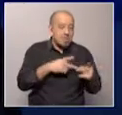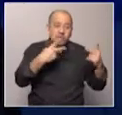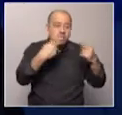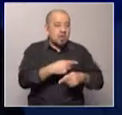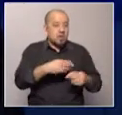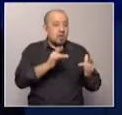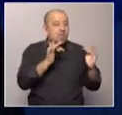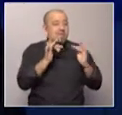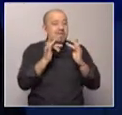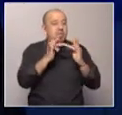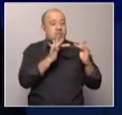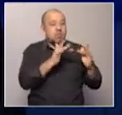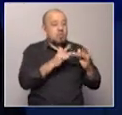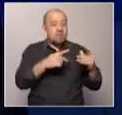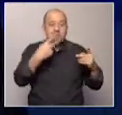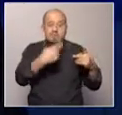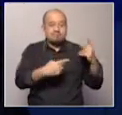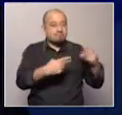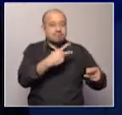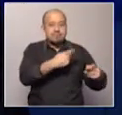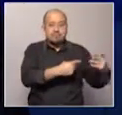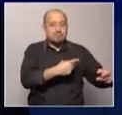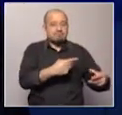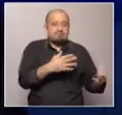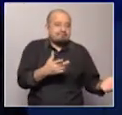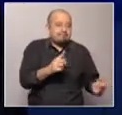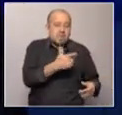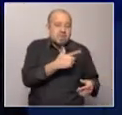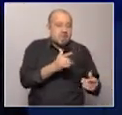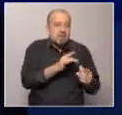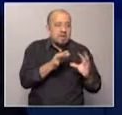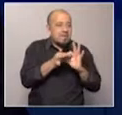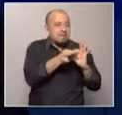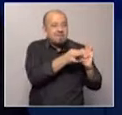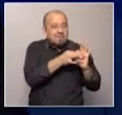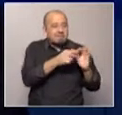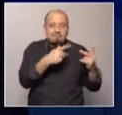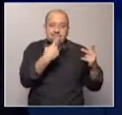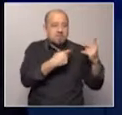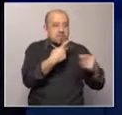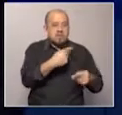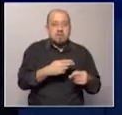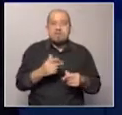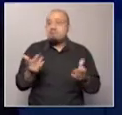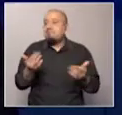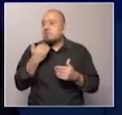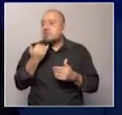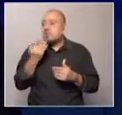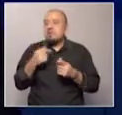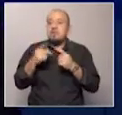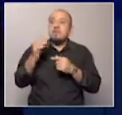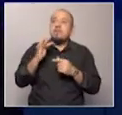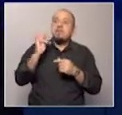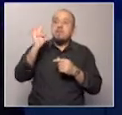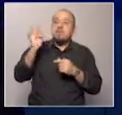familia valora las redes han cortado o son redes muy complicadas dicen y prácticamente eso está cortado y no se sabe qué va a pasar que ha